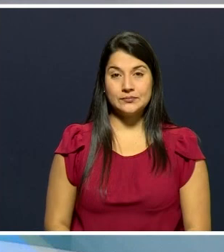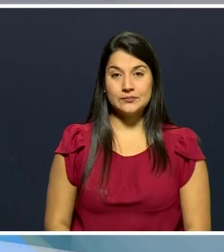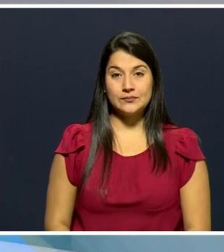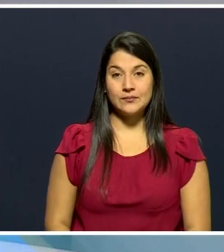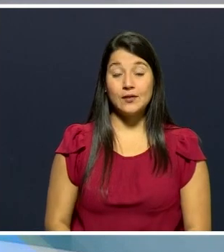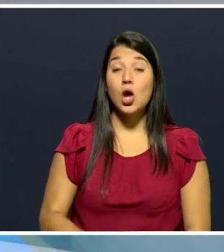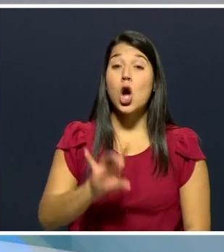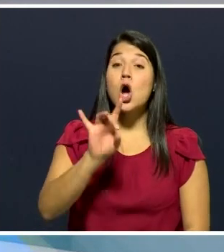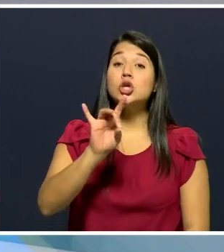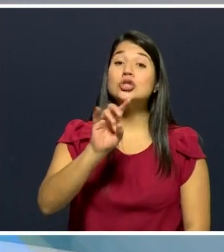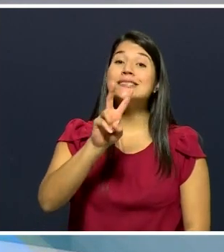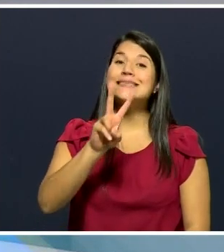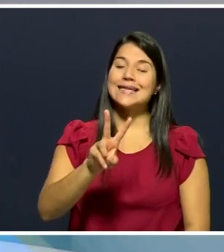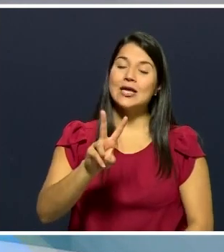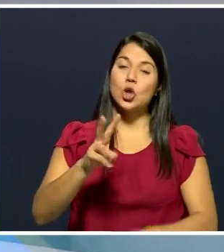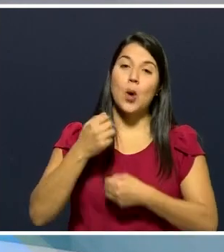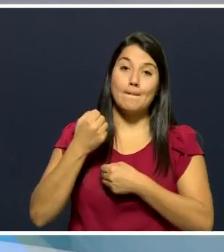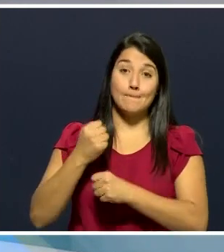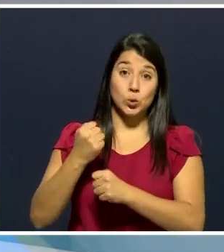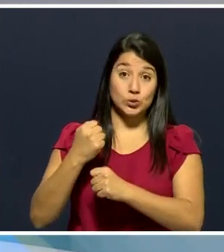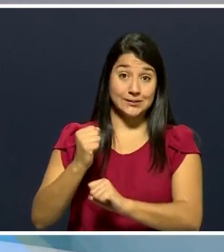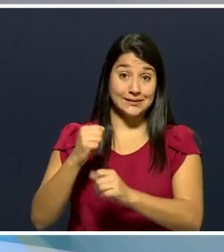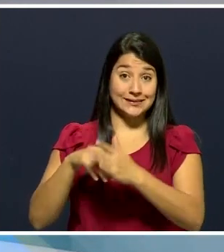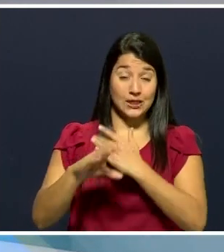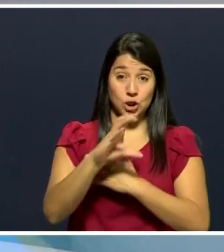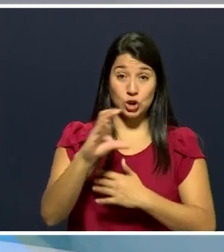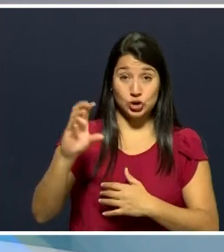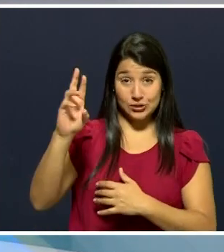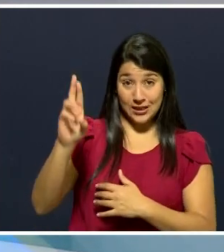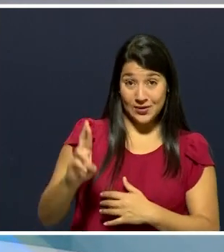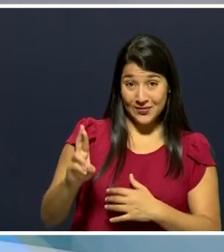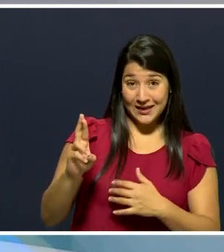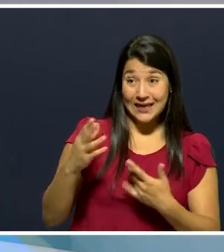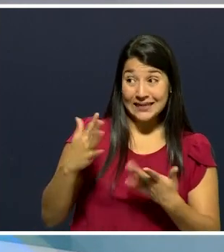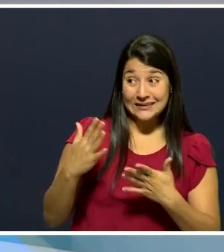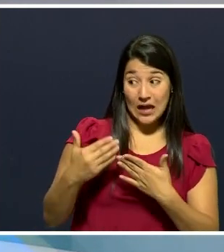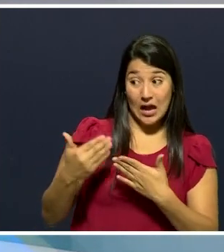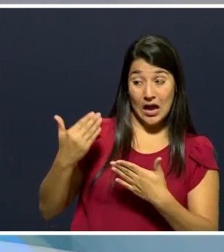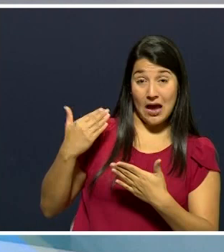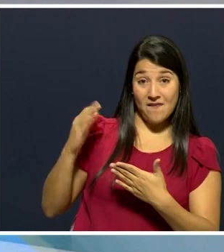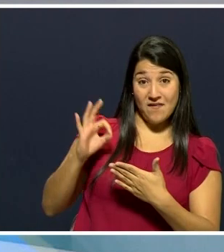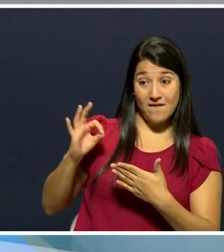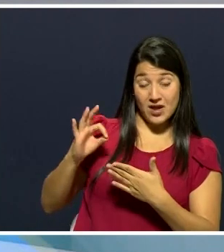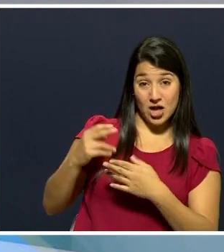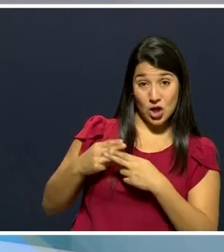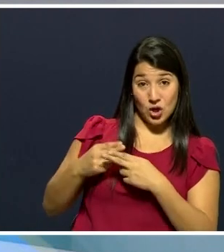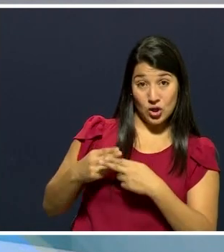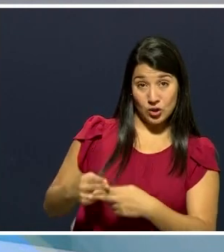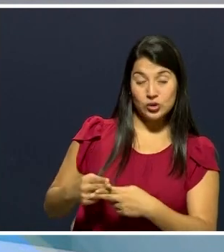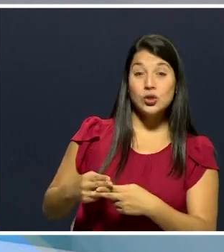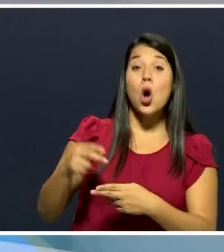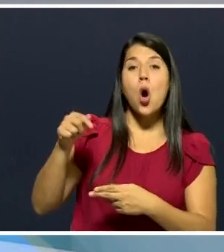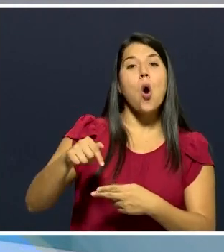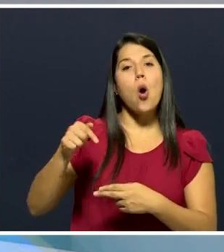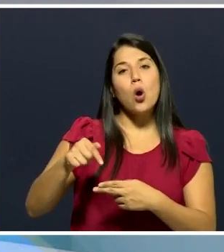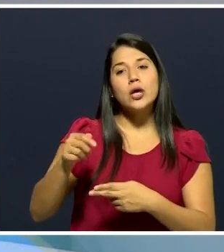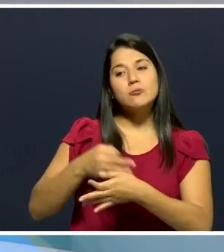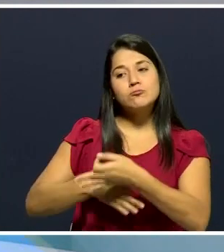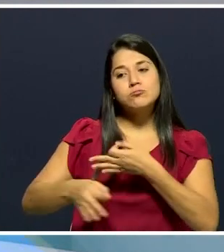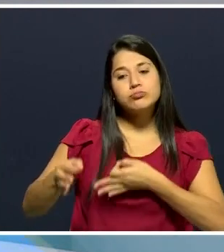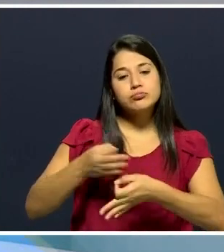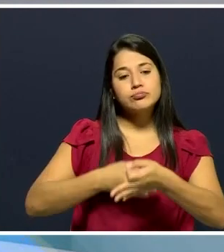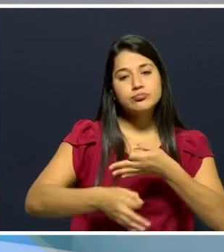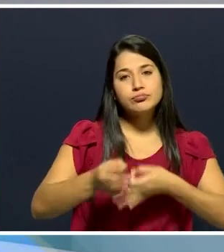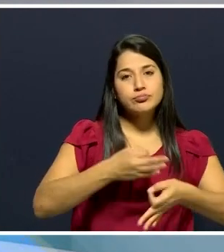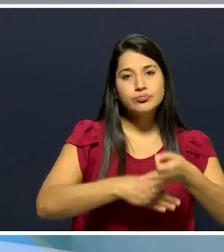Los 82 consejos municipales del país, electos en febrero, tomaron posesión hoy de los gobiernos locales.